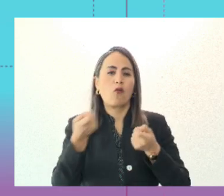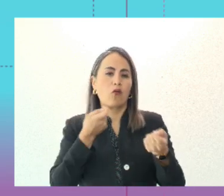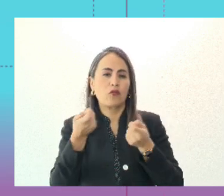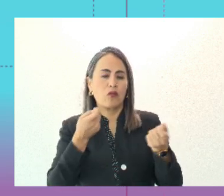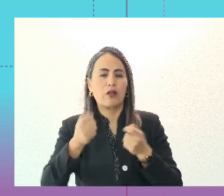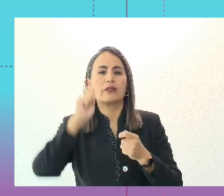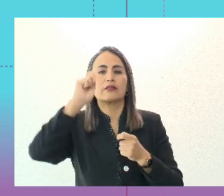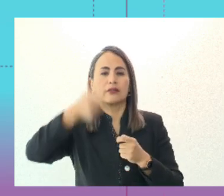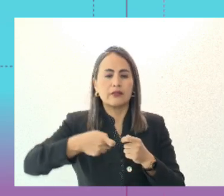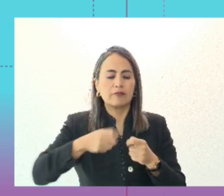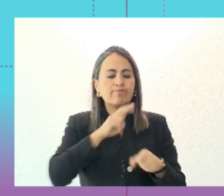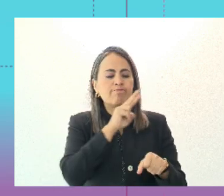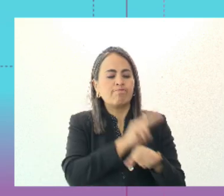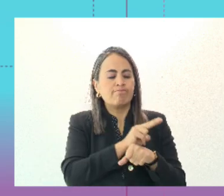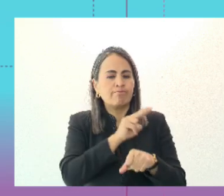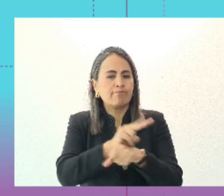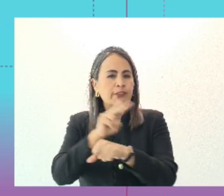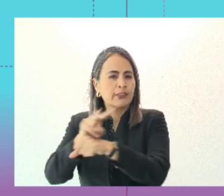las auditorías.